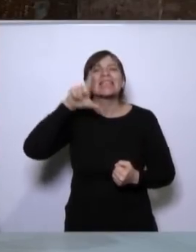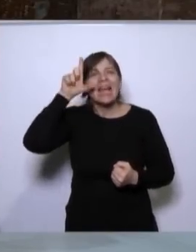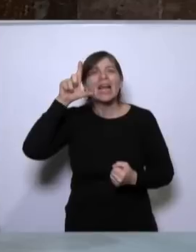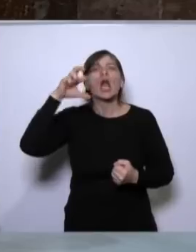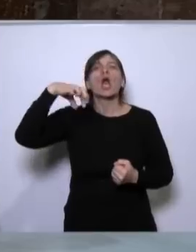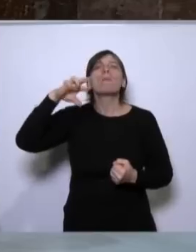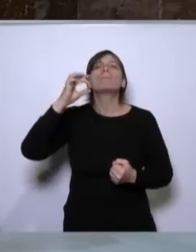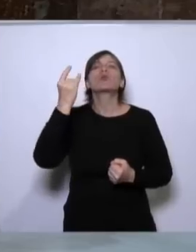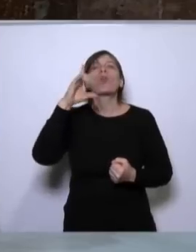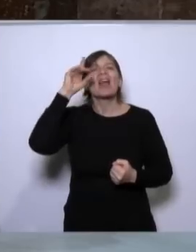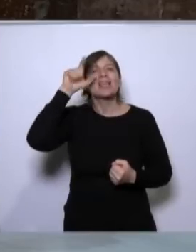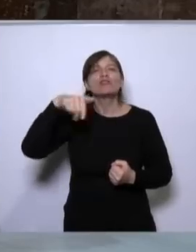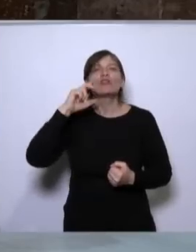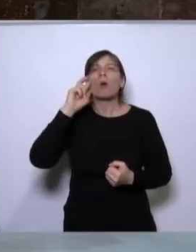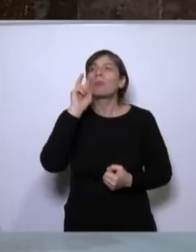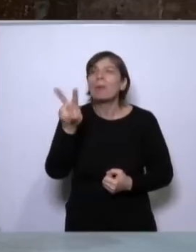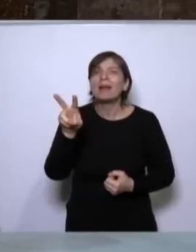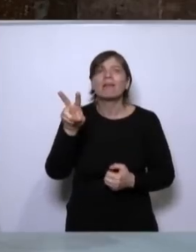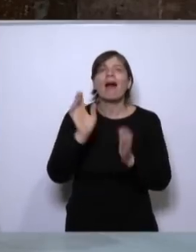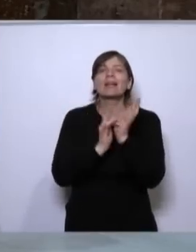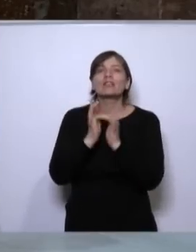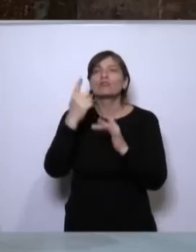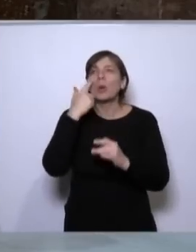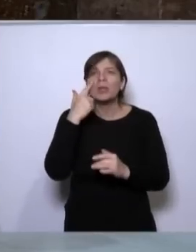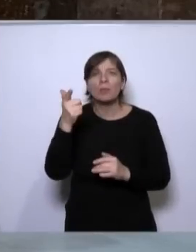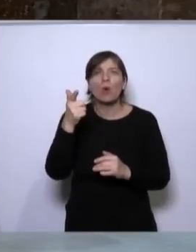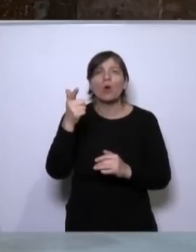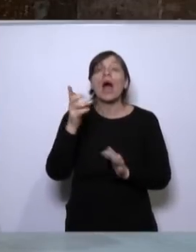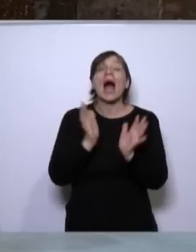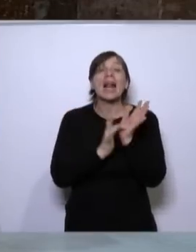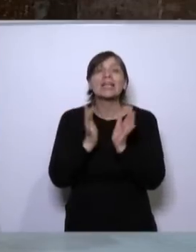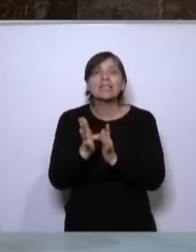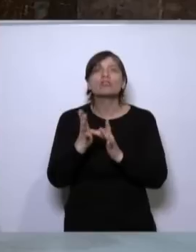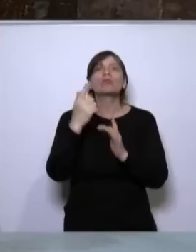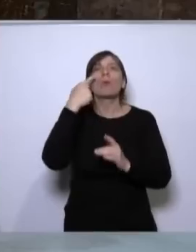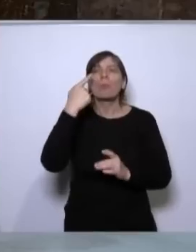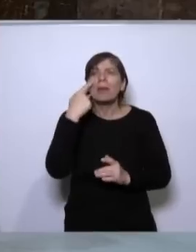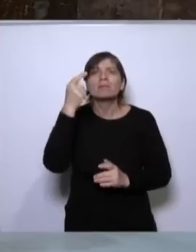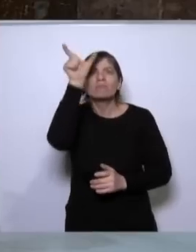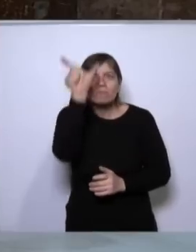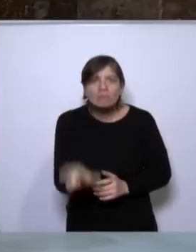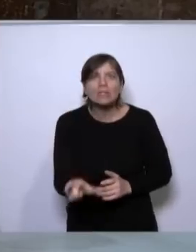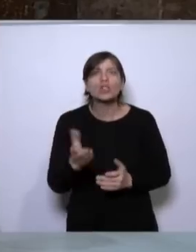ven a Cristo vivo, a ti, Cristo, al que ven presente.